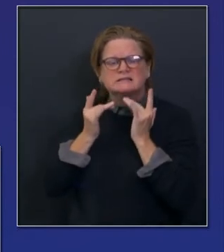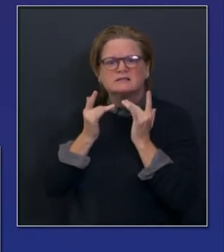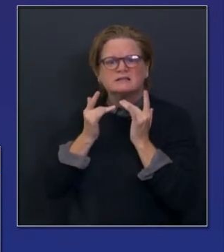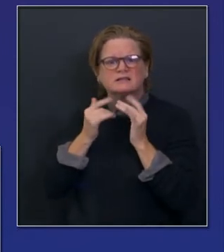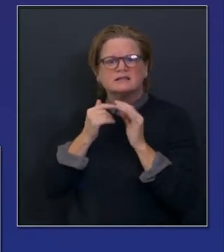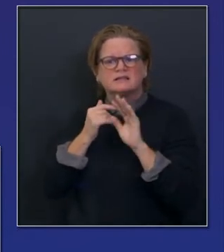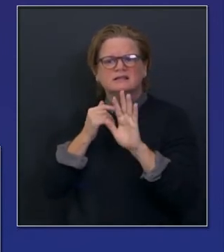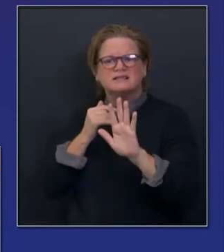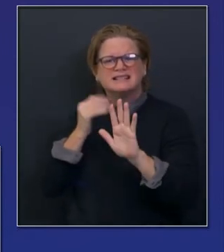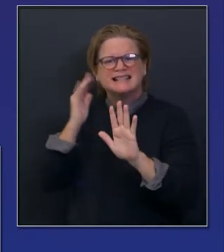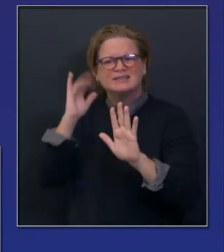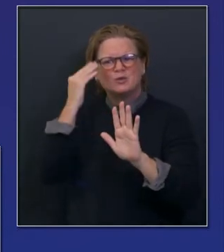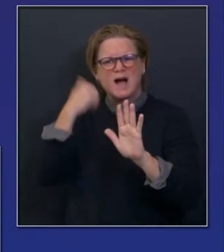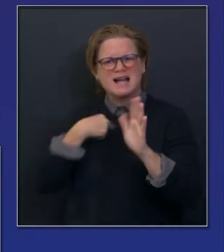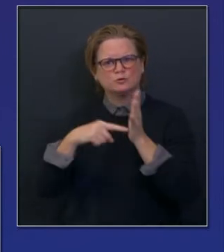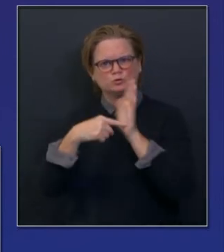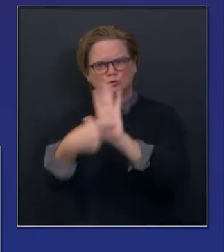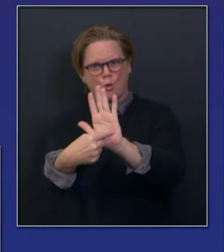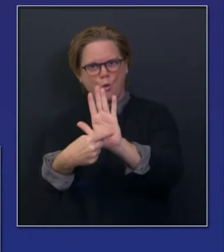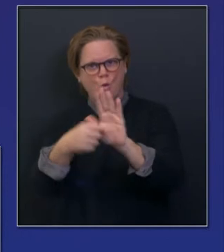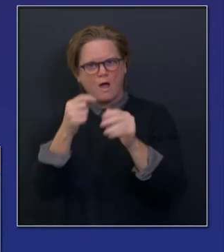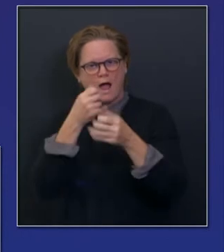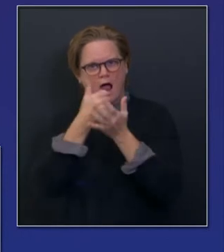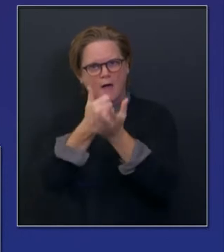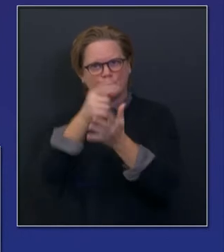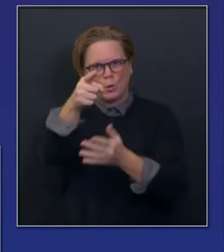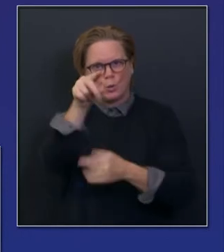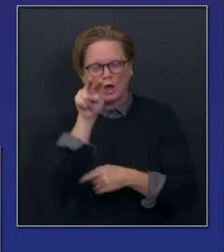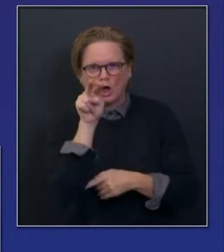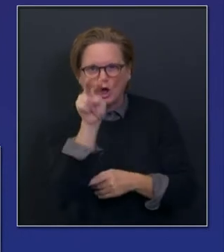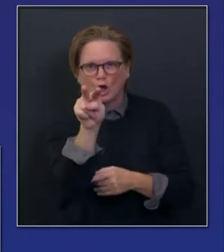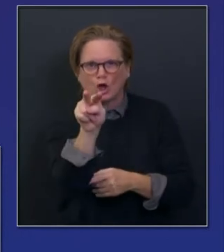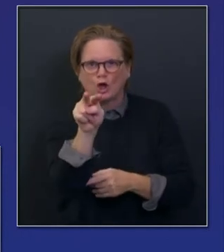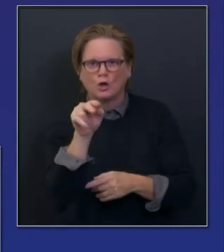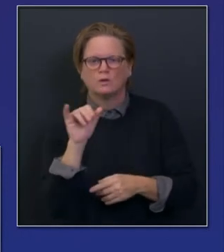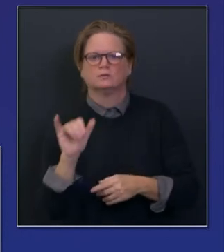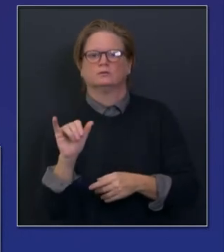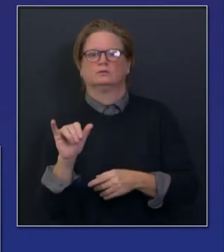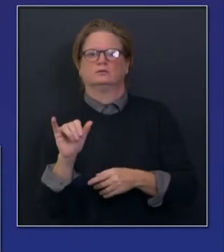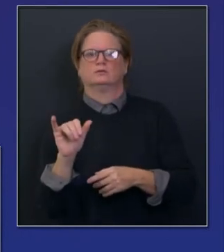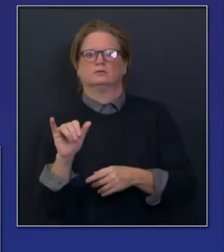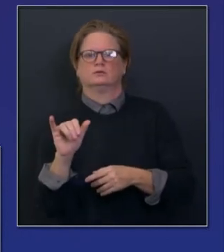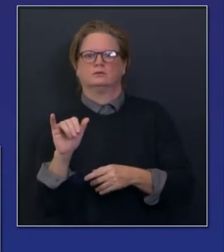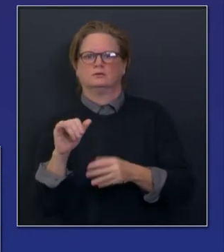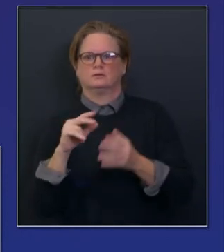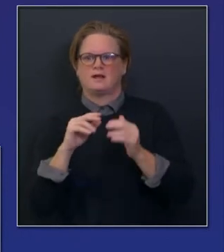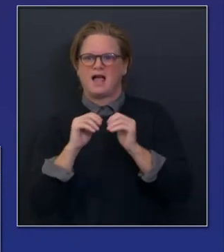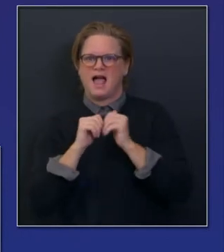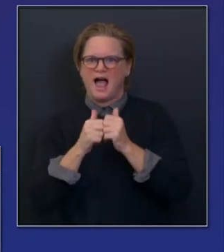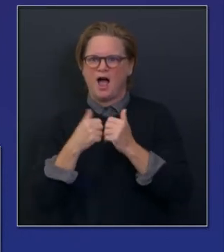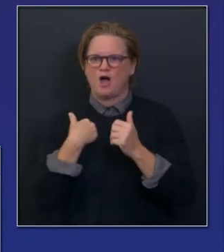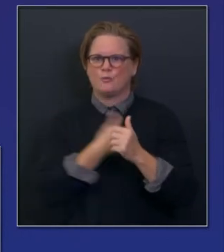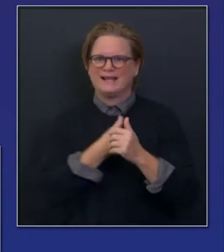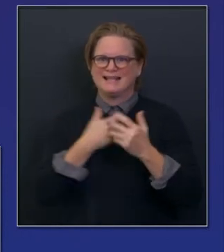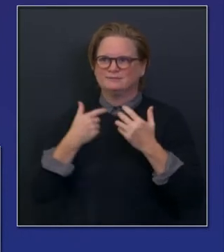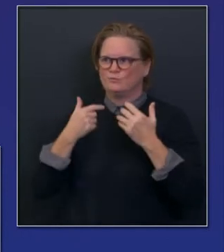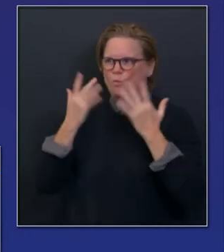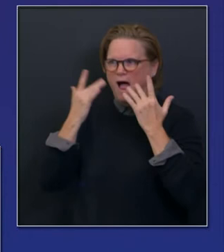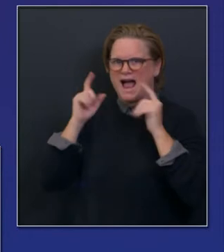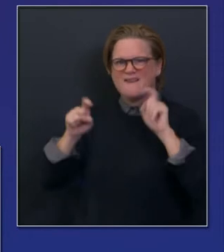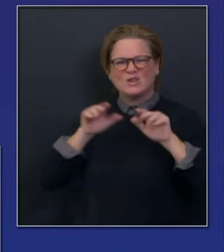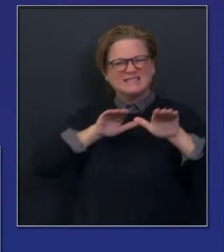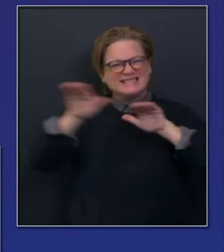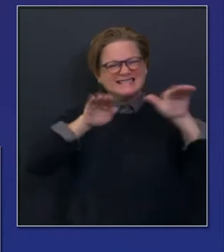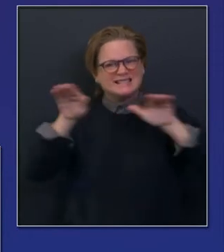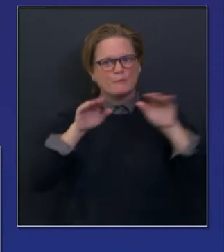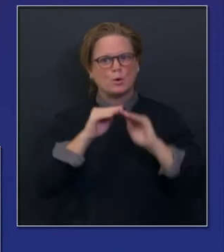quería traerles esta última noticia actualizada en los últimos 5 días sobre el esfuerzo de proporcionar personal a